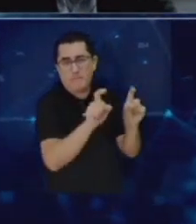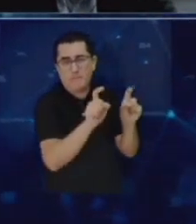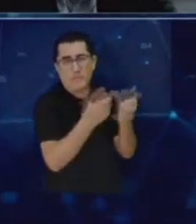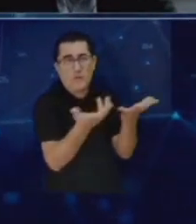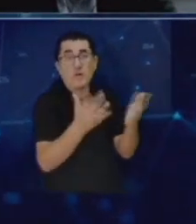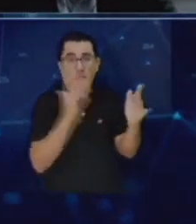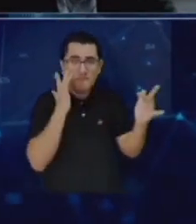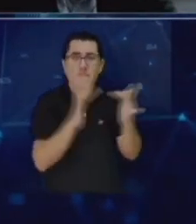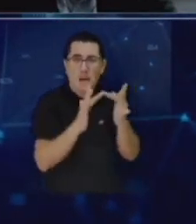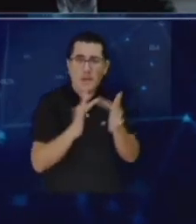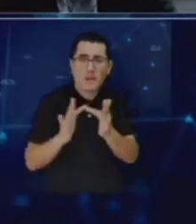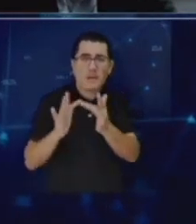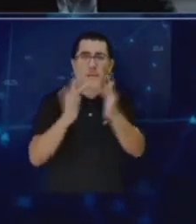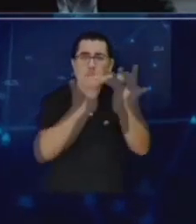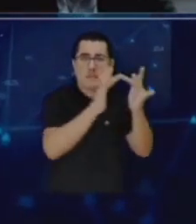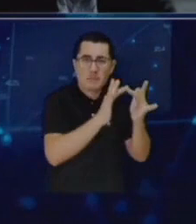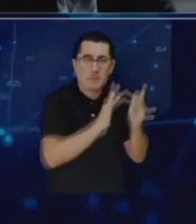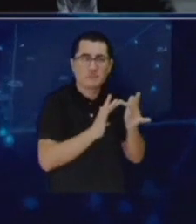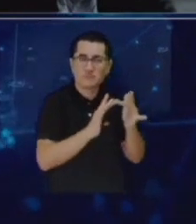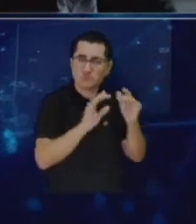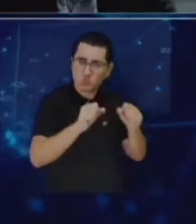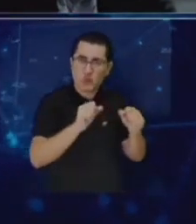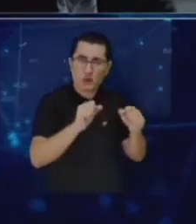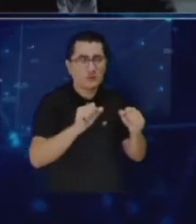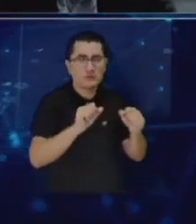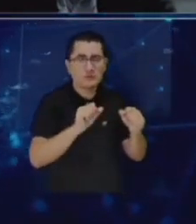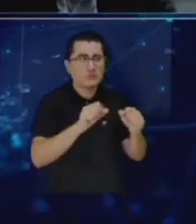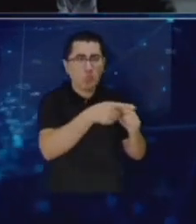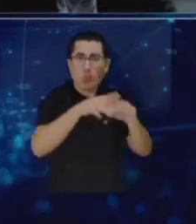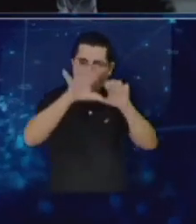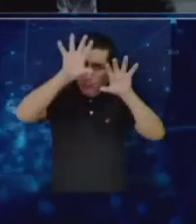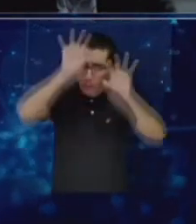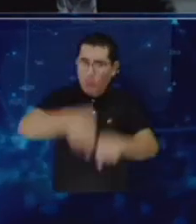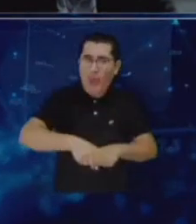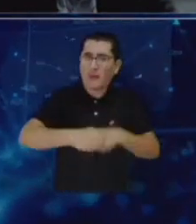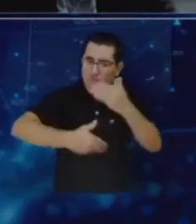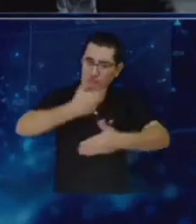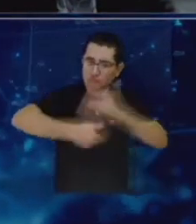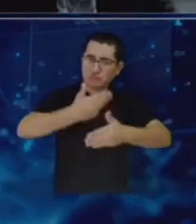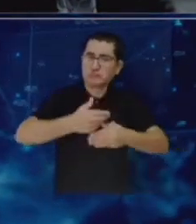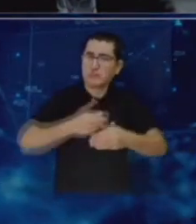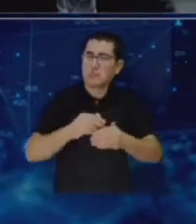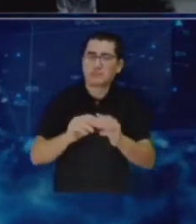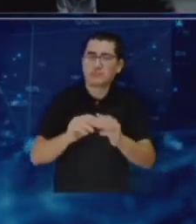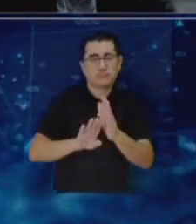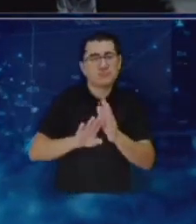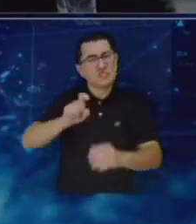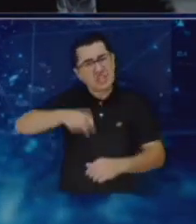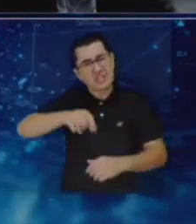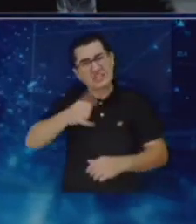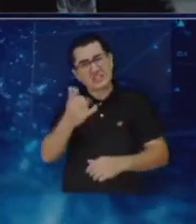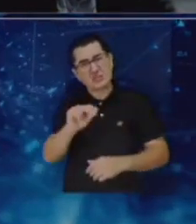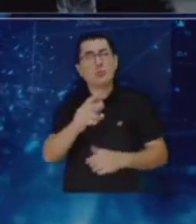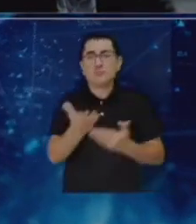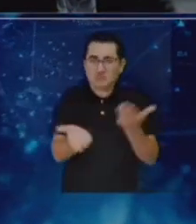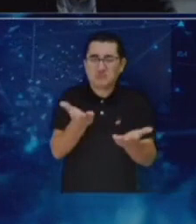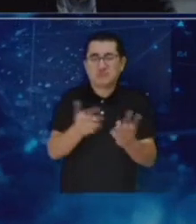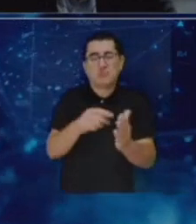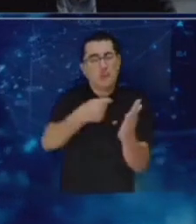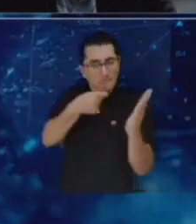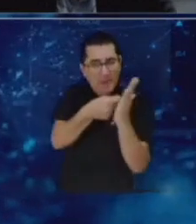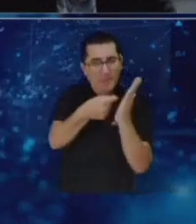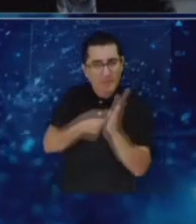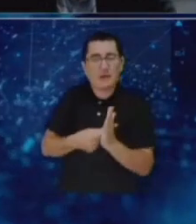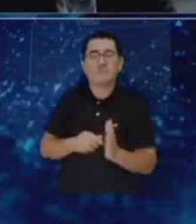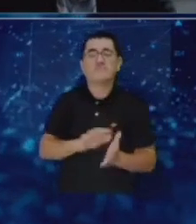homogénea, ¿no? En el sentido de que se tenga la capacidad de que regulatoriamente se hagan los ajustes necesarios. La siguiente, por favor.